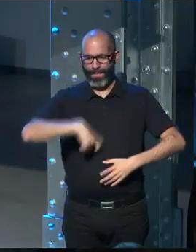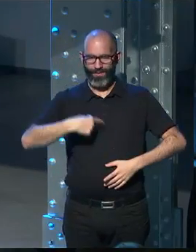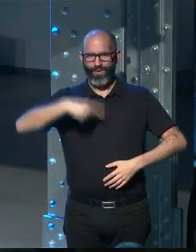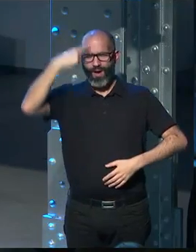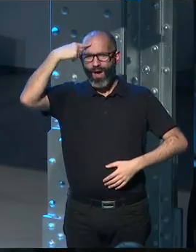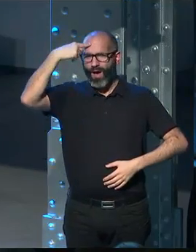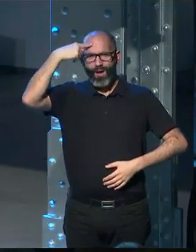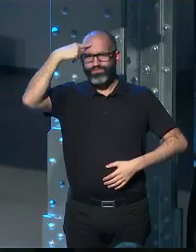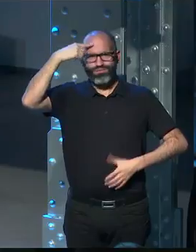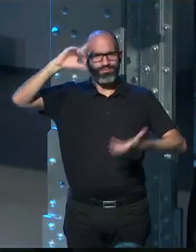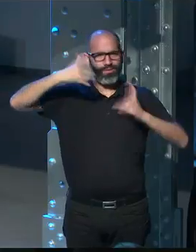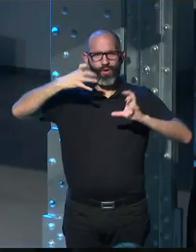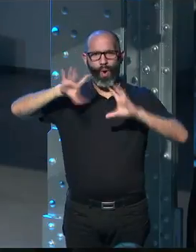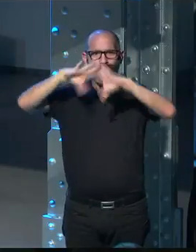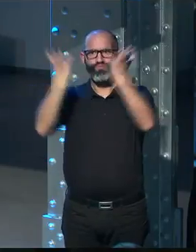a cambiar así?